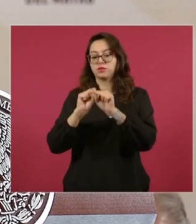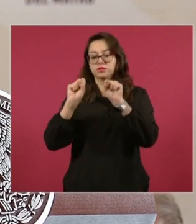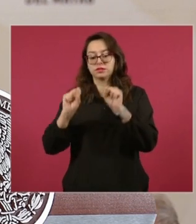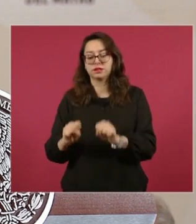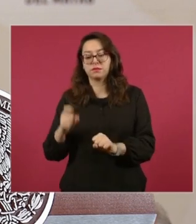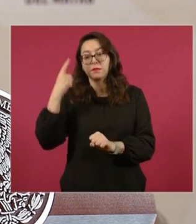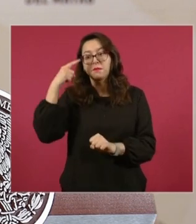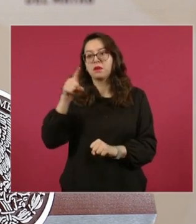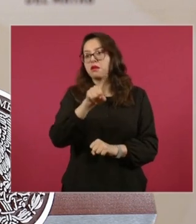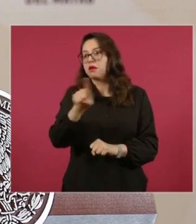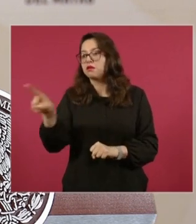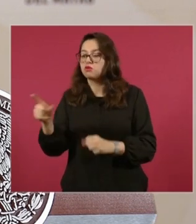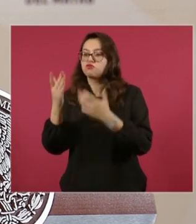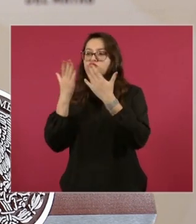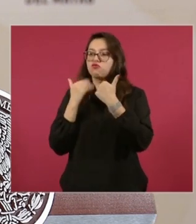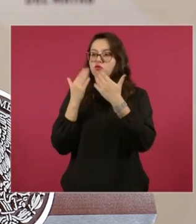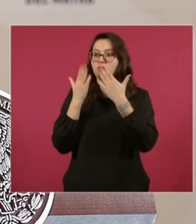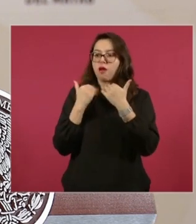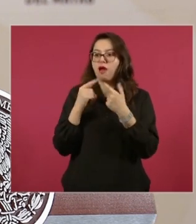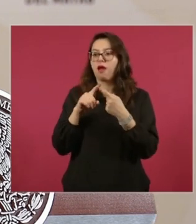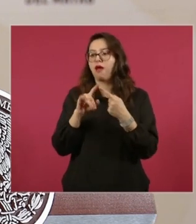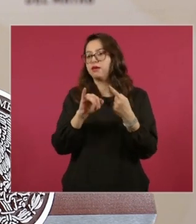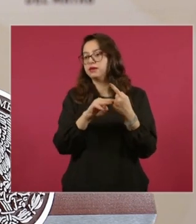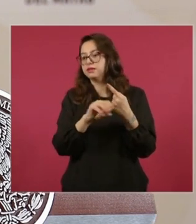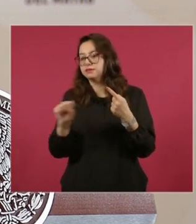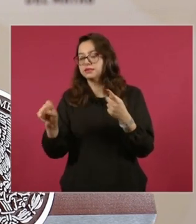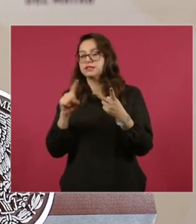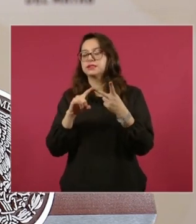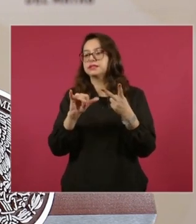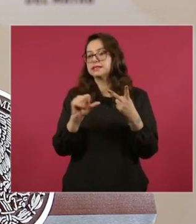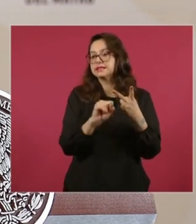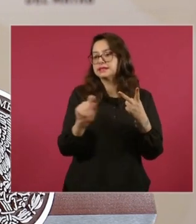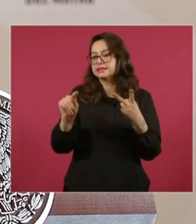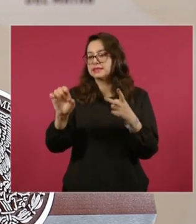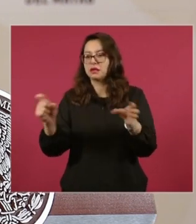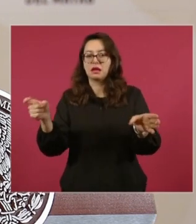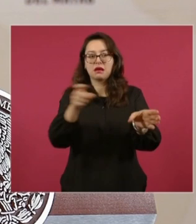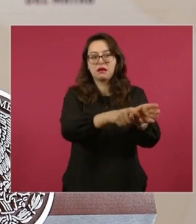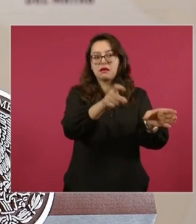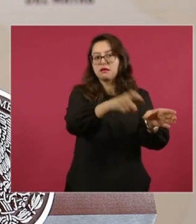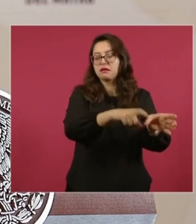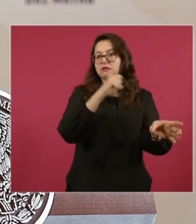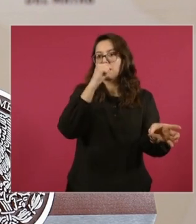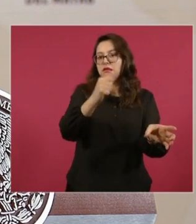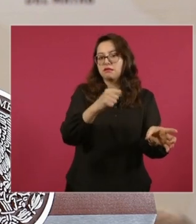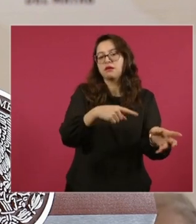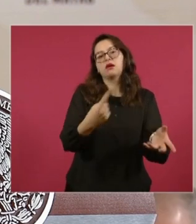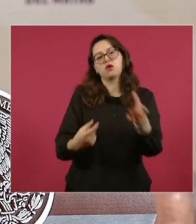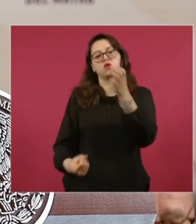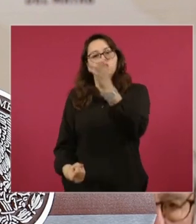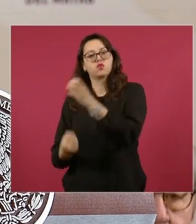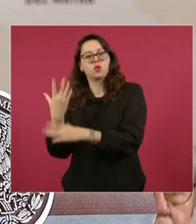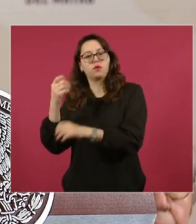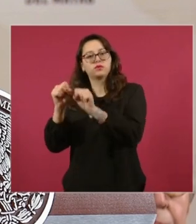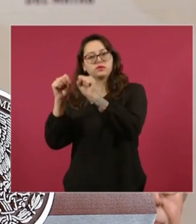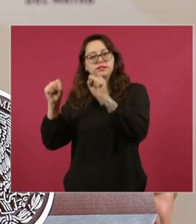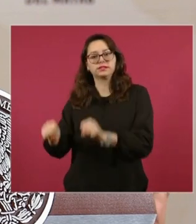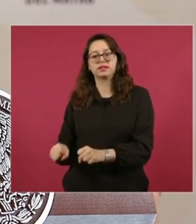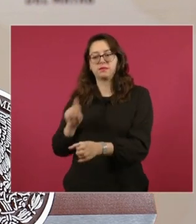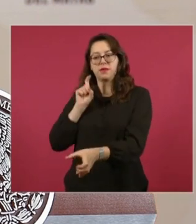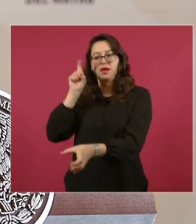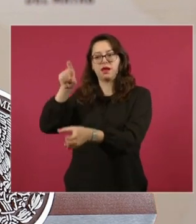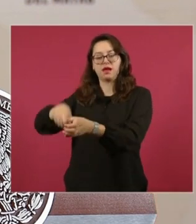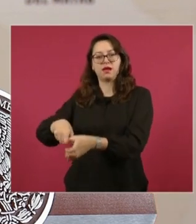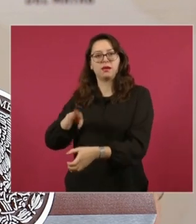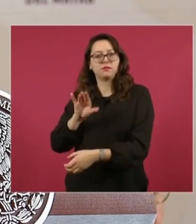con seguridad social y con la que tenemos el firme propósito de garantizar la salud. Ha habido avances